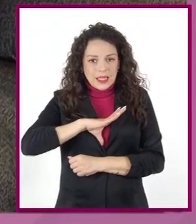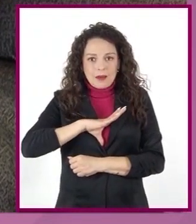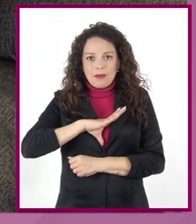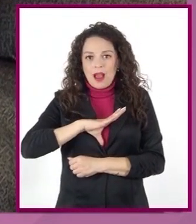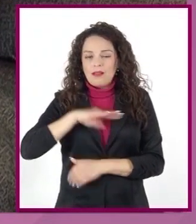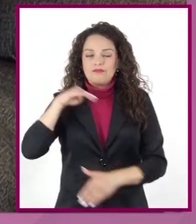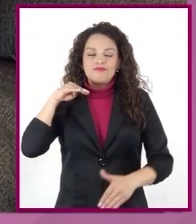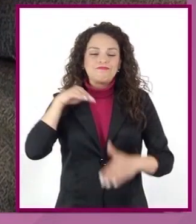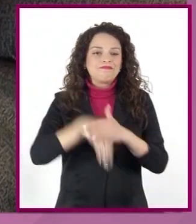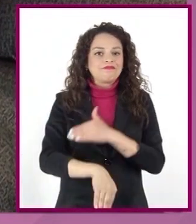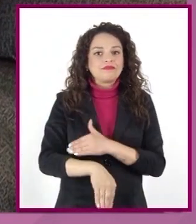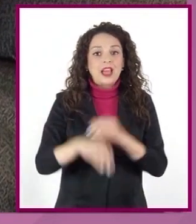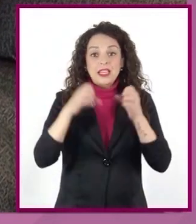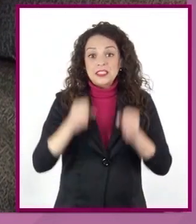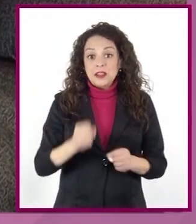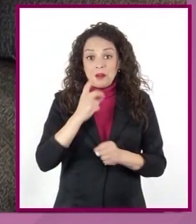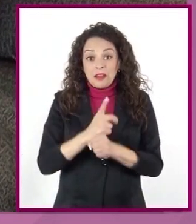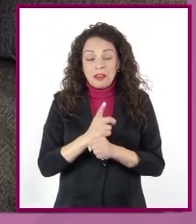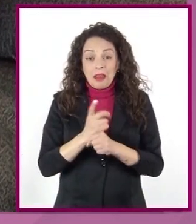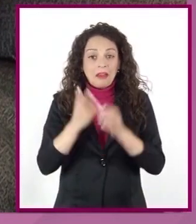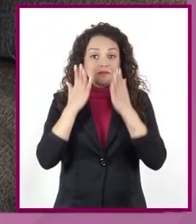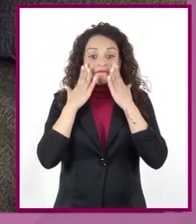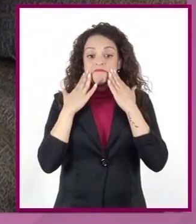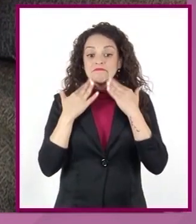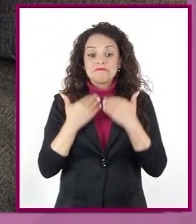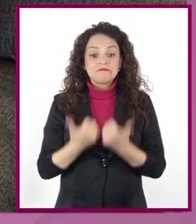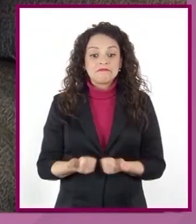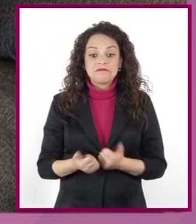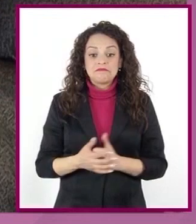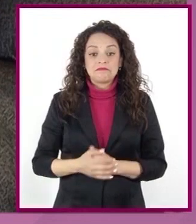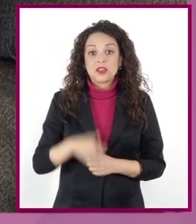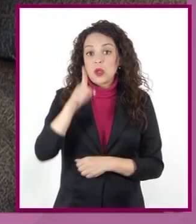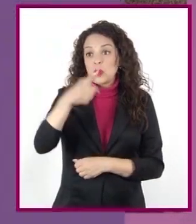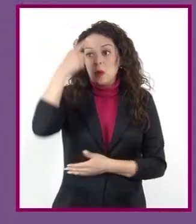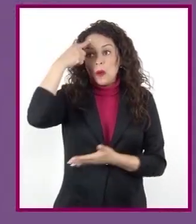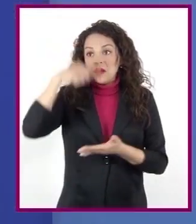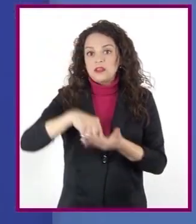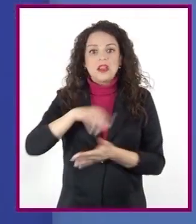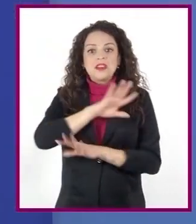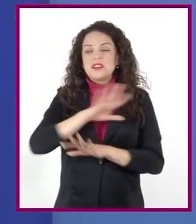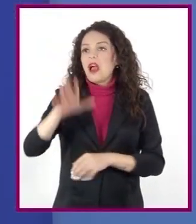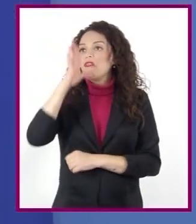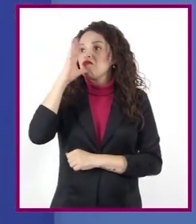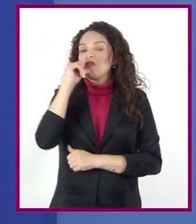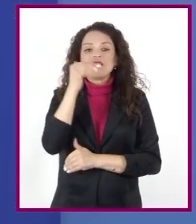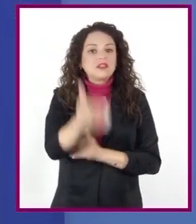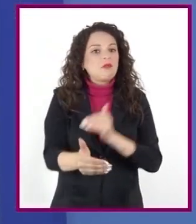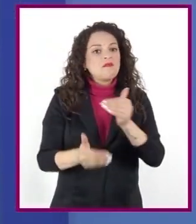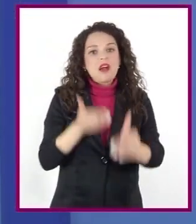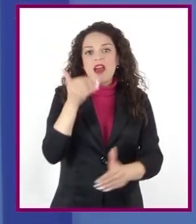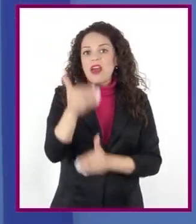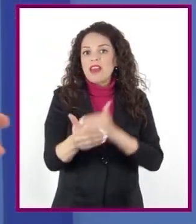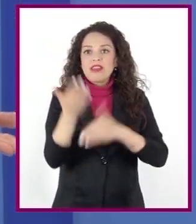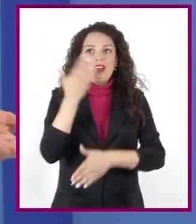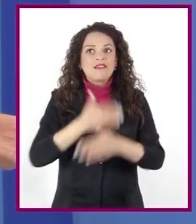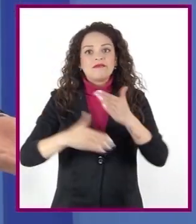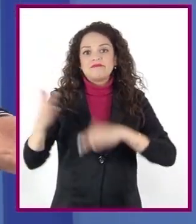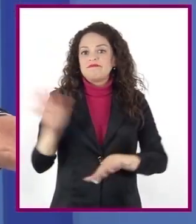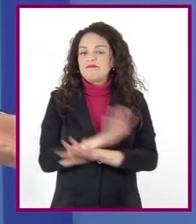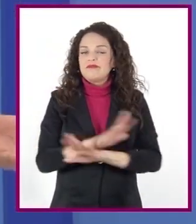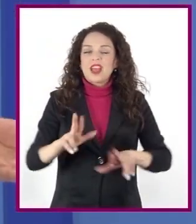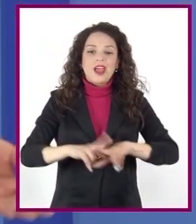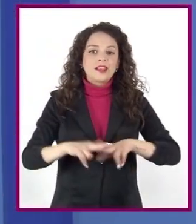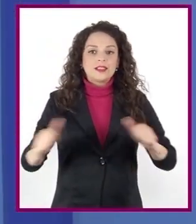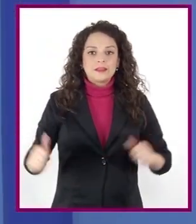tan profundo que no es un día más, que crees que ya no puedes seguir avanzando. Como notaron, Aarón